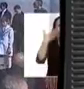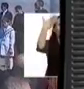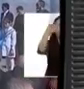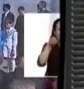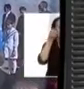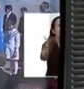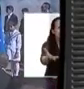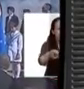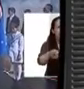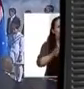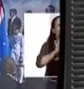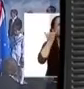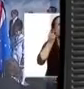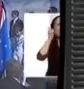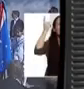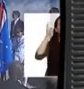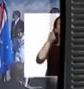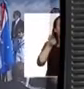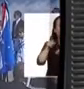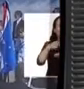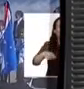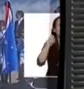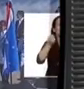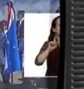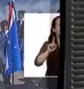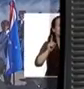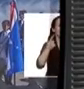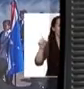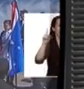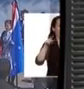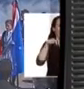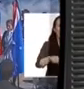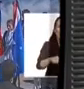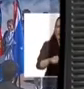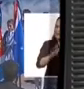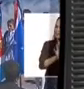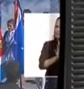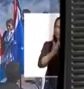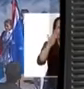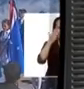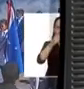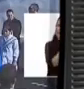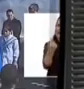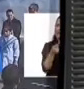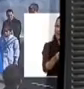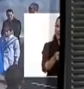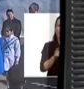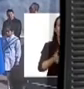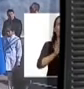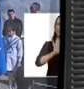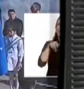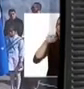Y le dijo, querido rey, la angustia que deben haber sentido a aquellos hombres al declarar la independencia. Qué